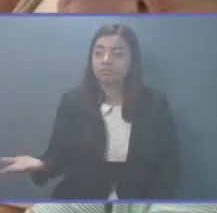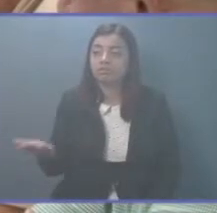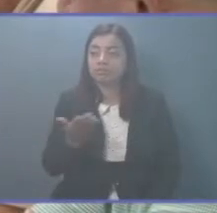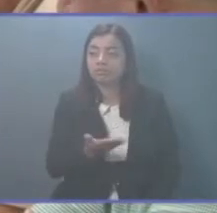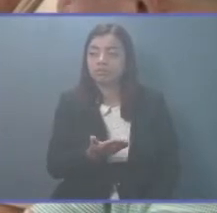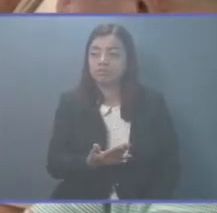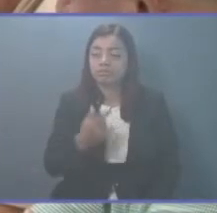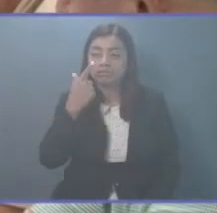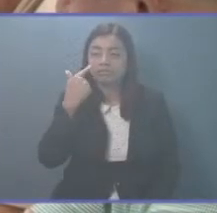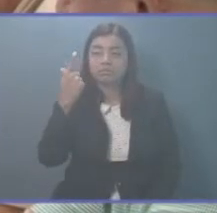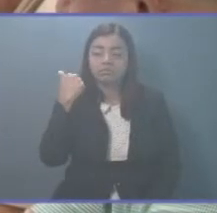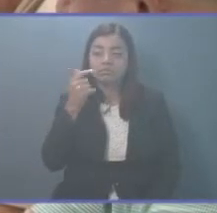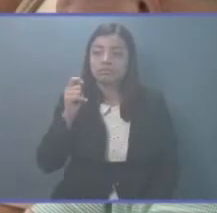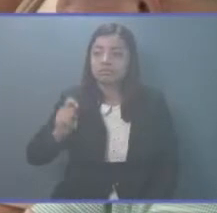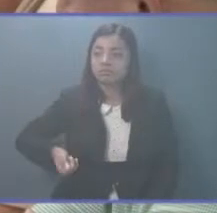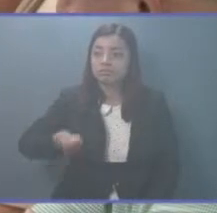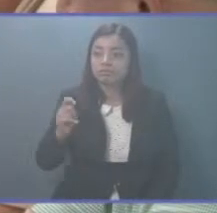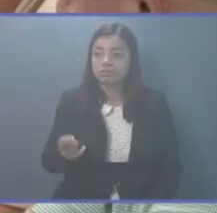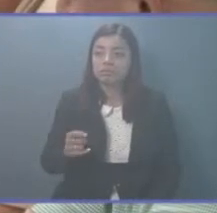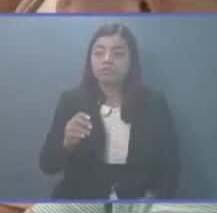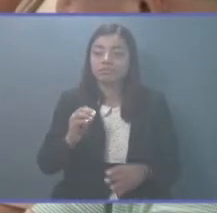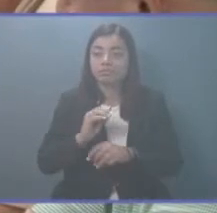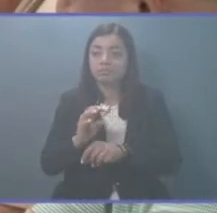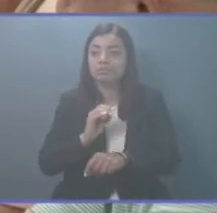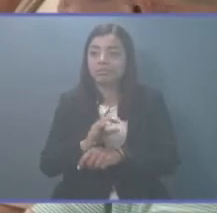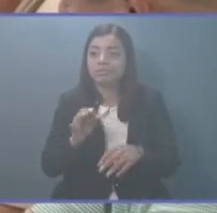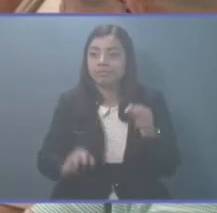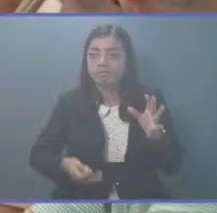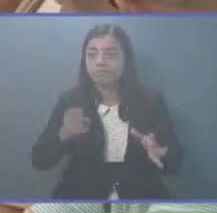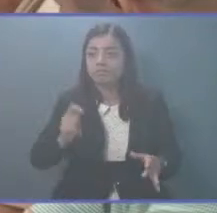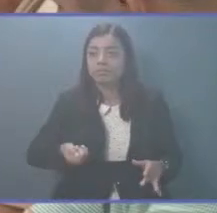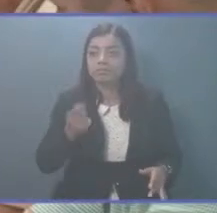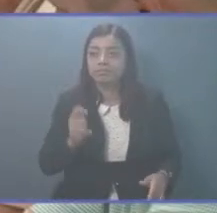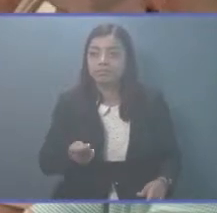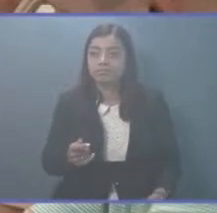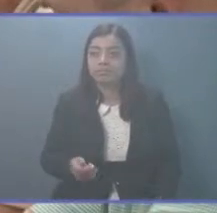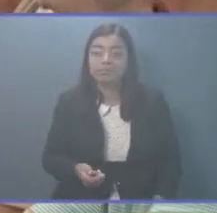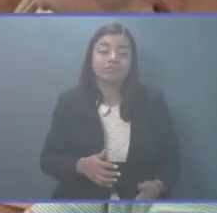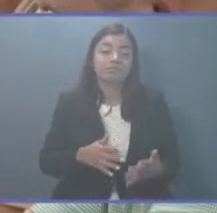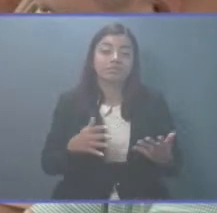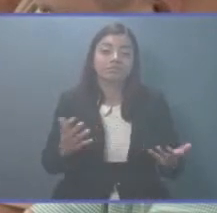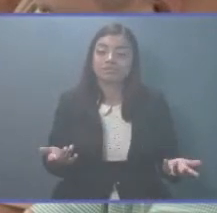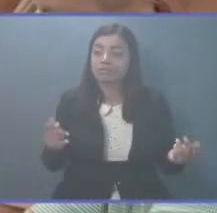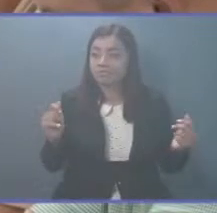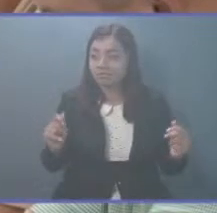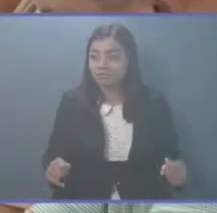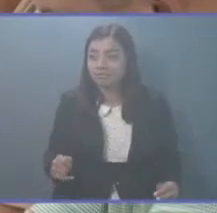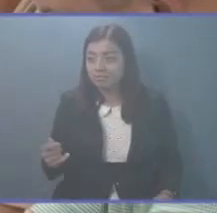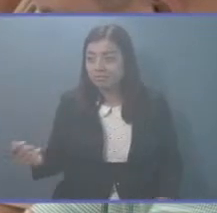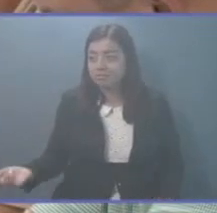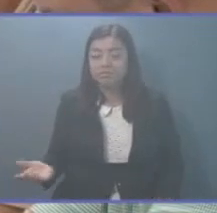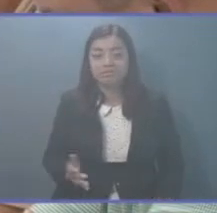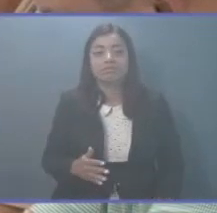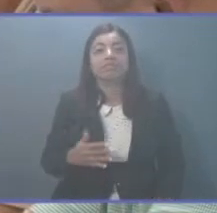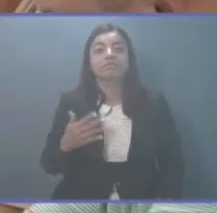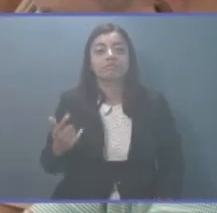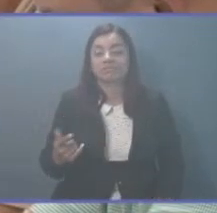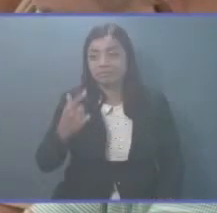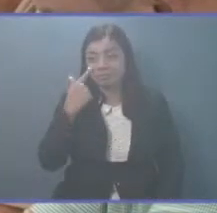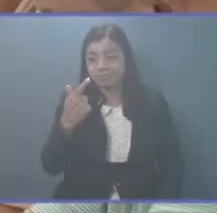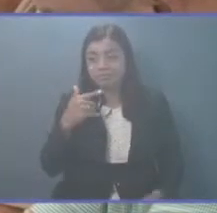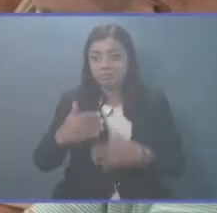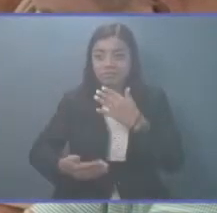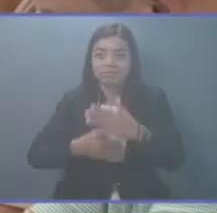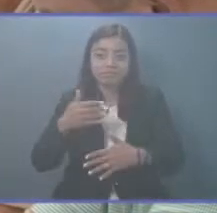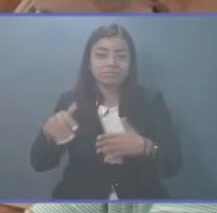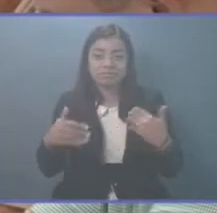jurado, un abogado, un asesor, dice perito, un intérprete, un traductor que deba de intervenir en un proceso,